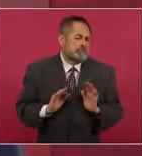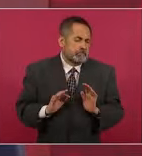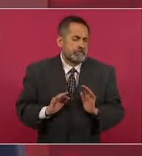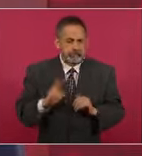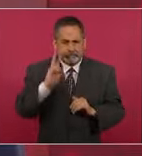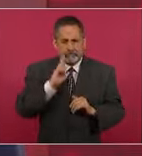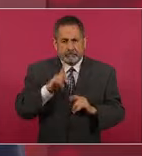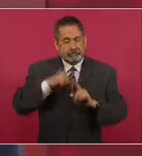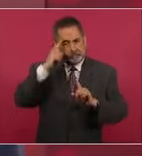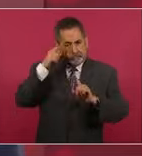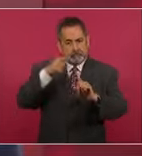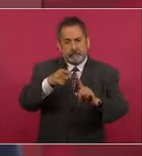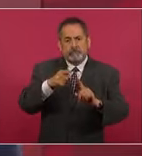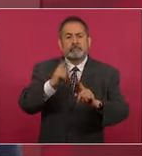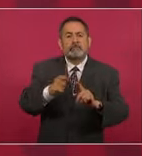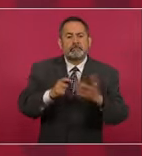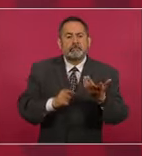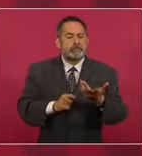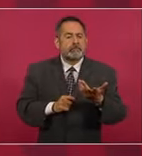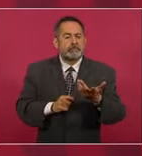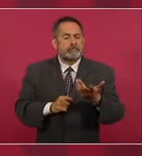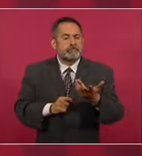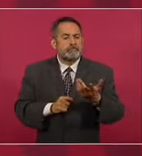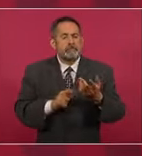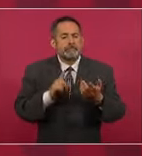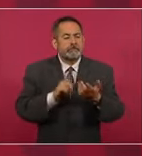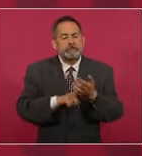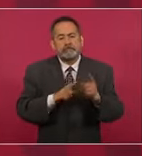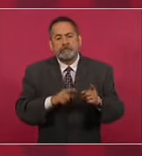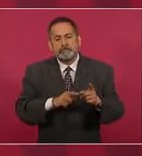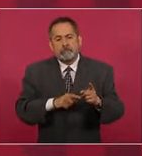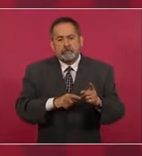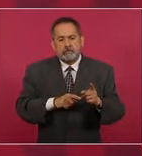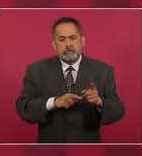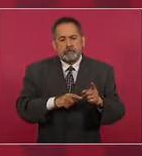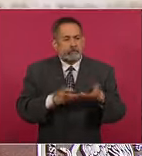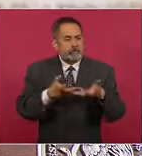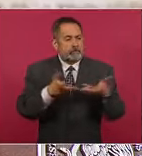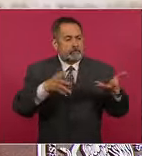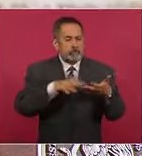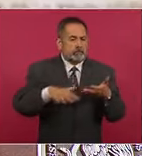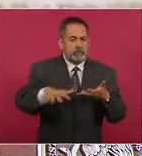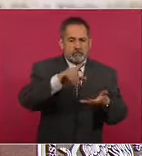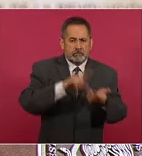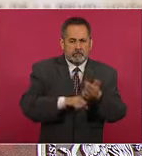como propósito atender cultivos primero